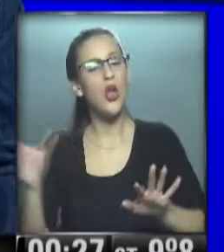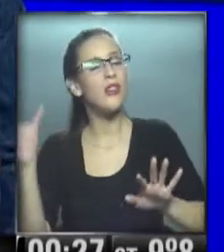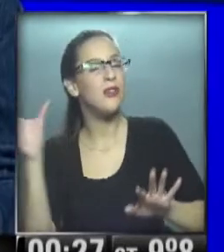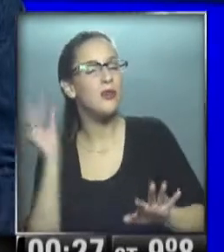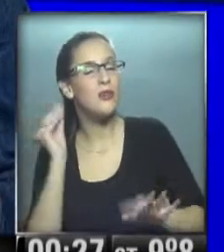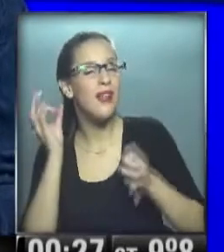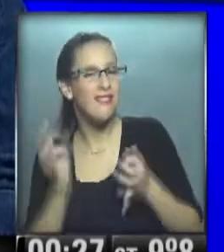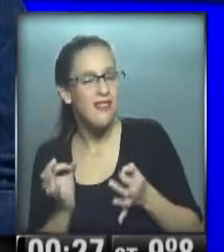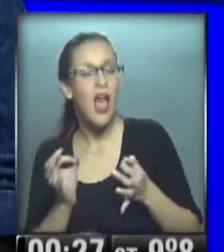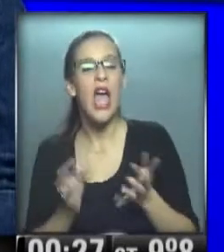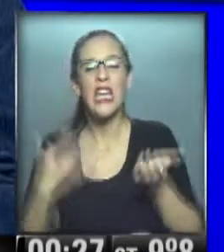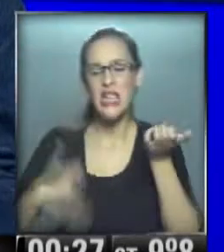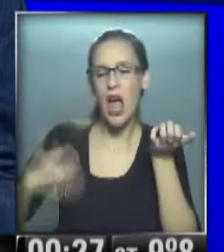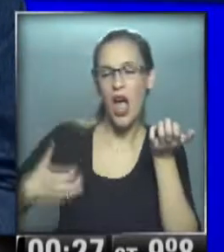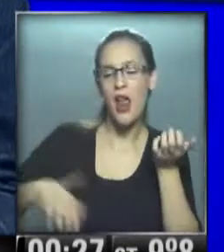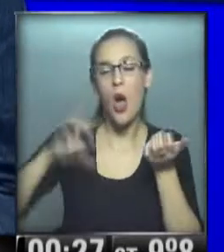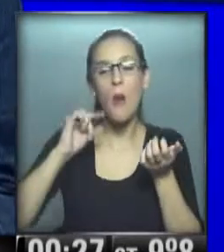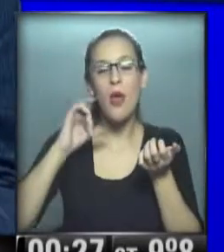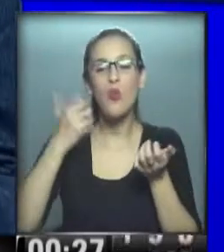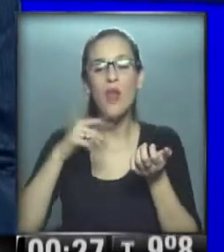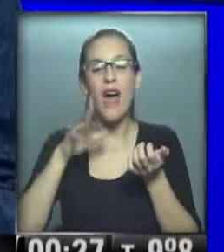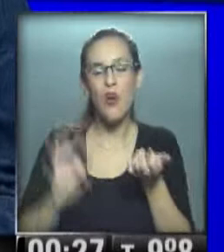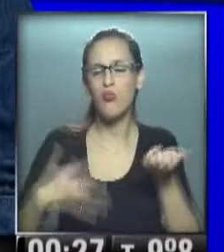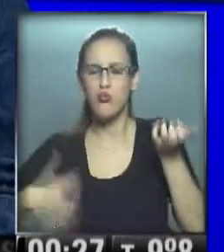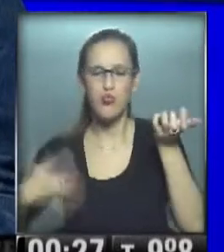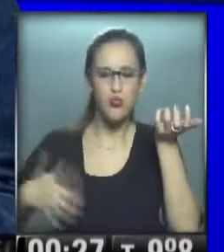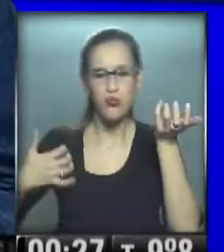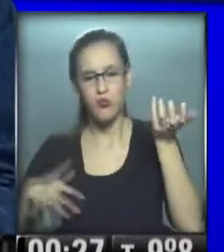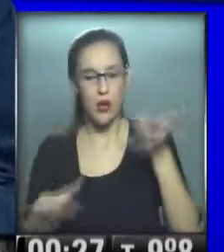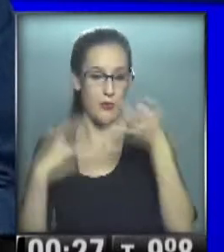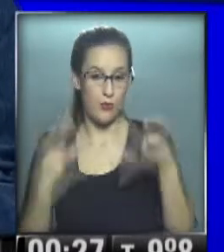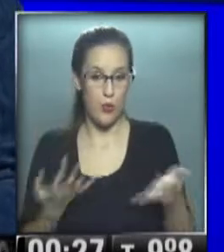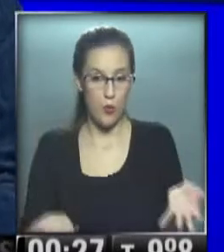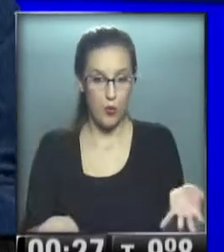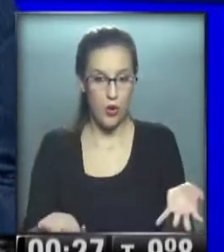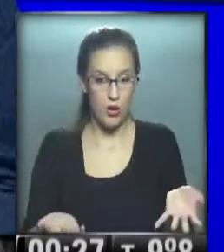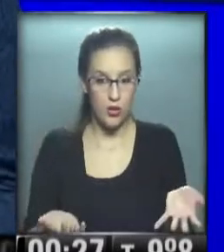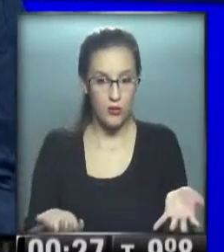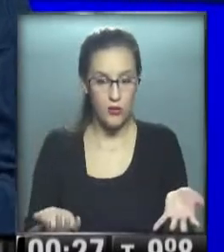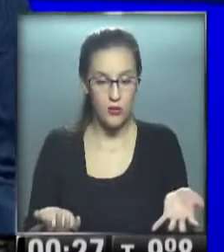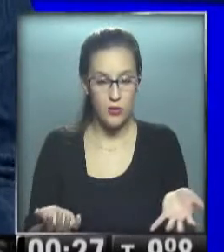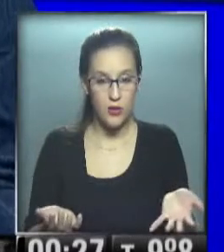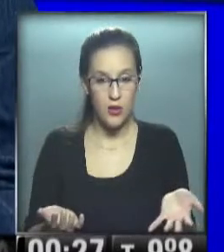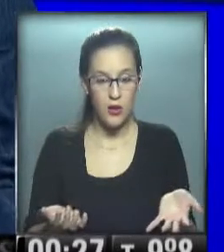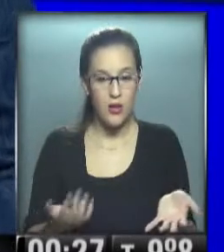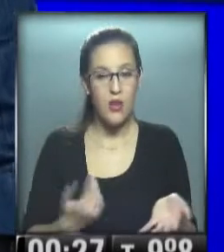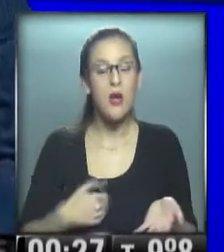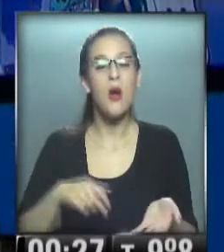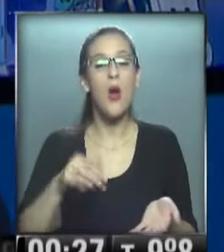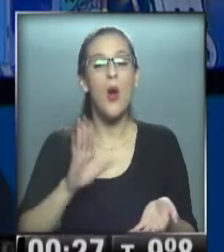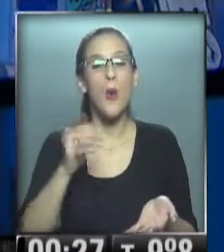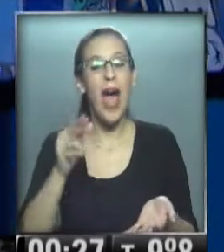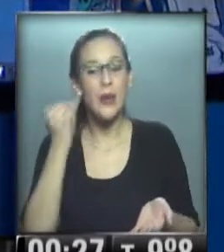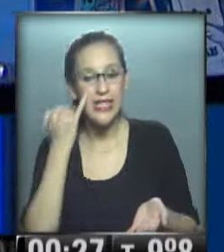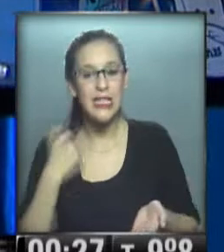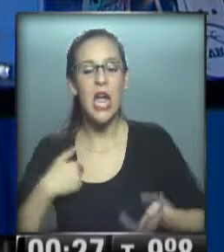gustavo que es un muy buen guitarrista de los más jóvenes que hay y muy buen guitarrista y barbies encontrar un nuevo lugar donde cantar con un lugar